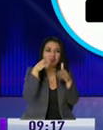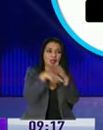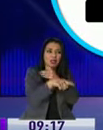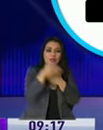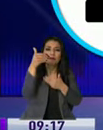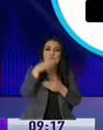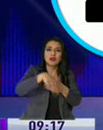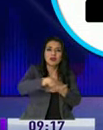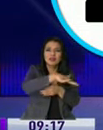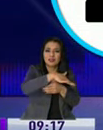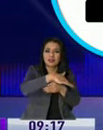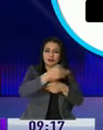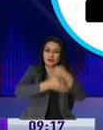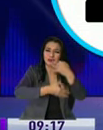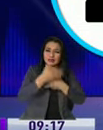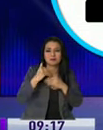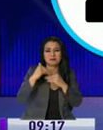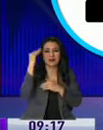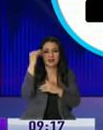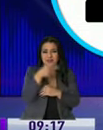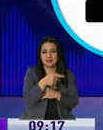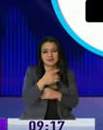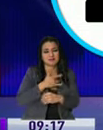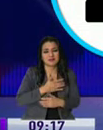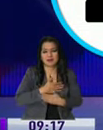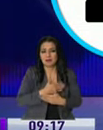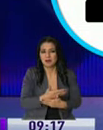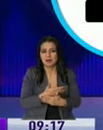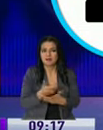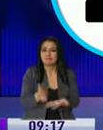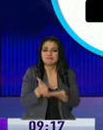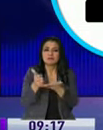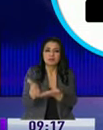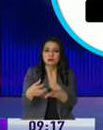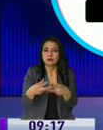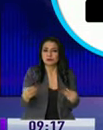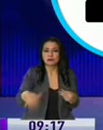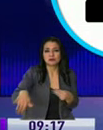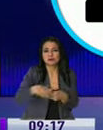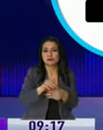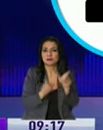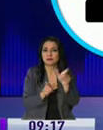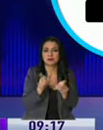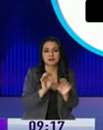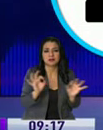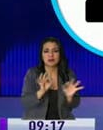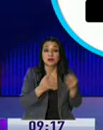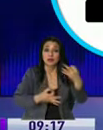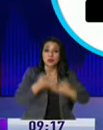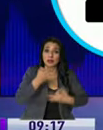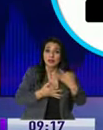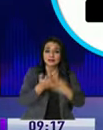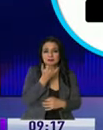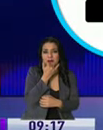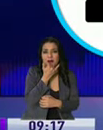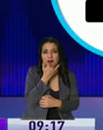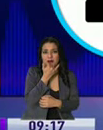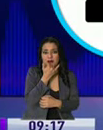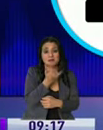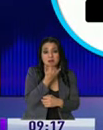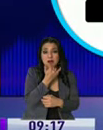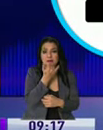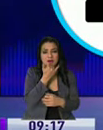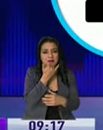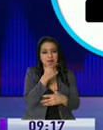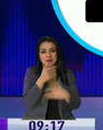los políticos dentro del sistema judicial lamentablemente hacen de que los jueces se equivoquen, y se equivoquen